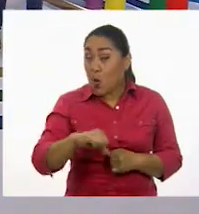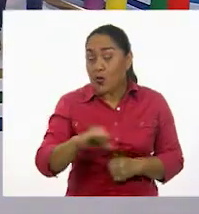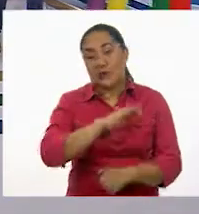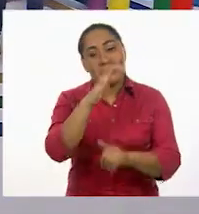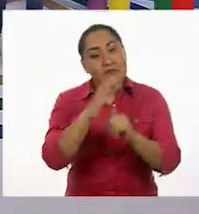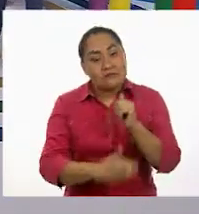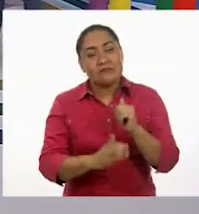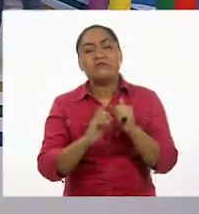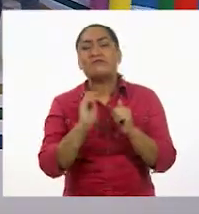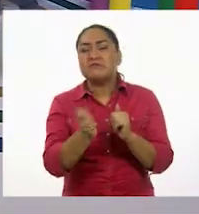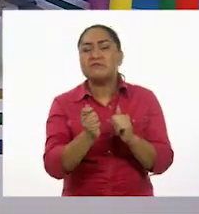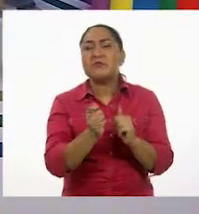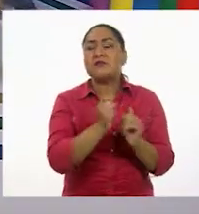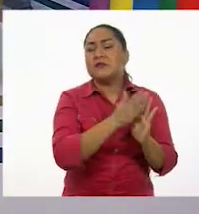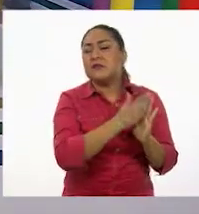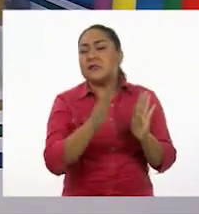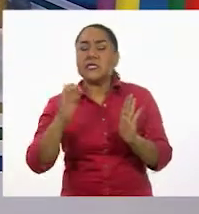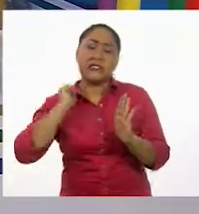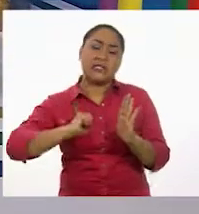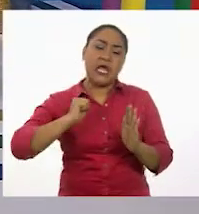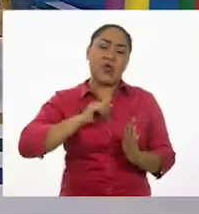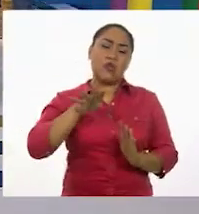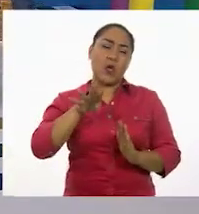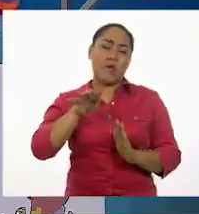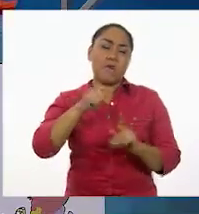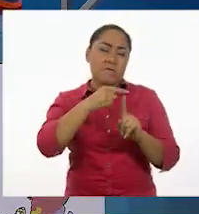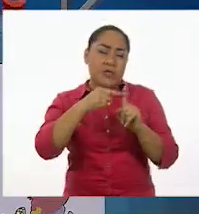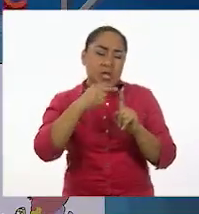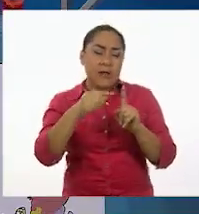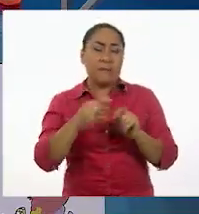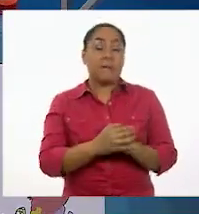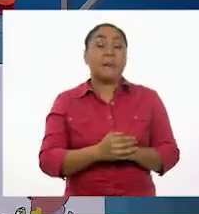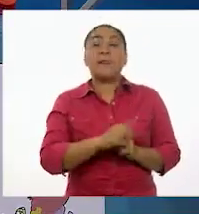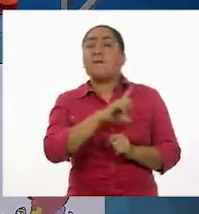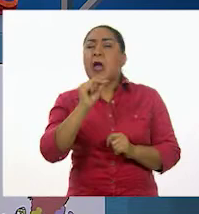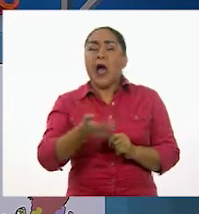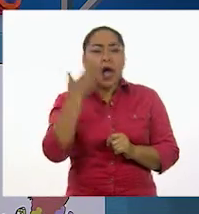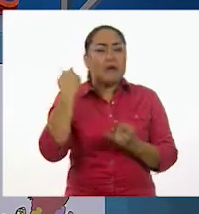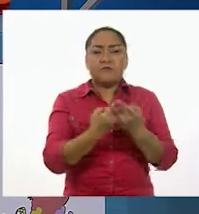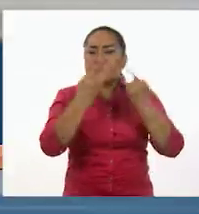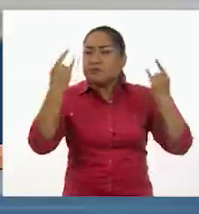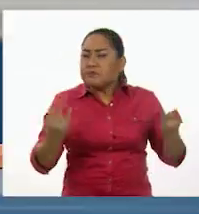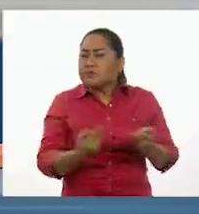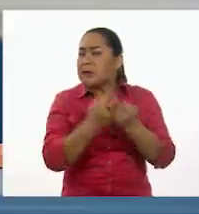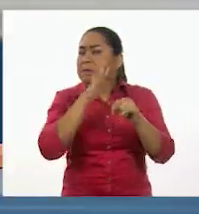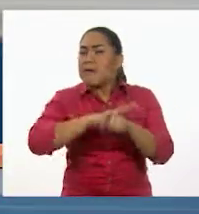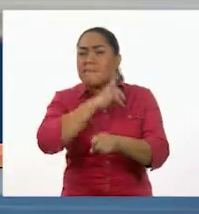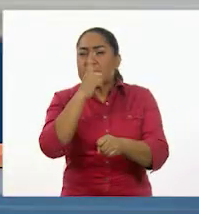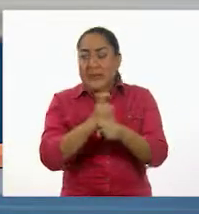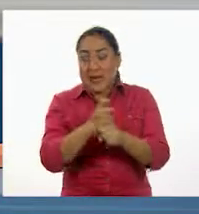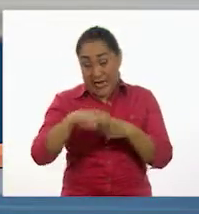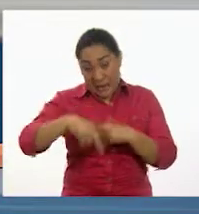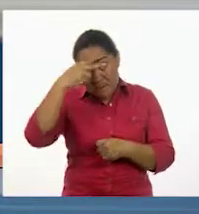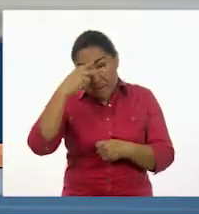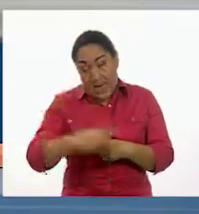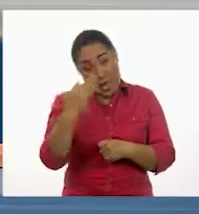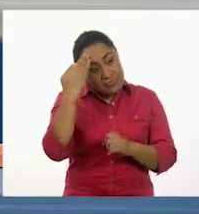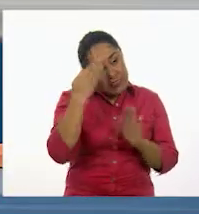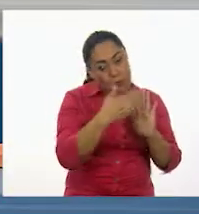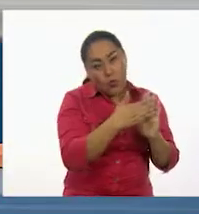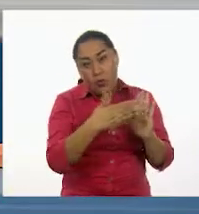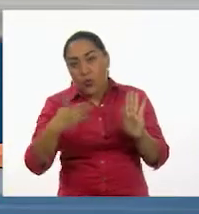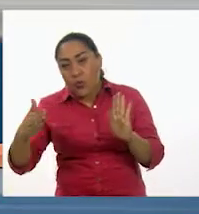terminado de repasar la primera mitad del siglo XIX. Y los principales acontecimientos que sucedieron en México durante